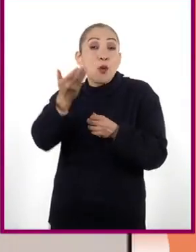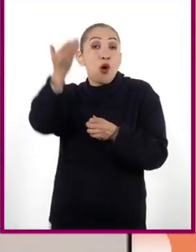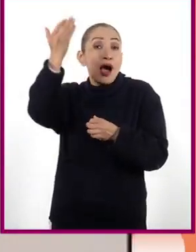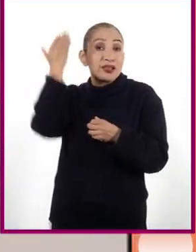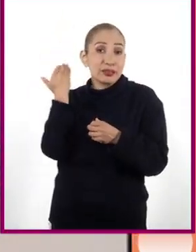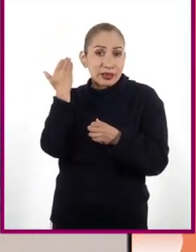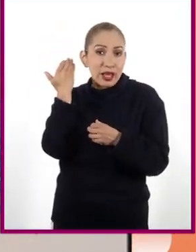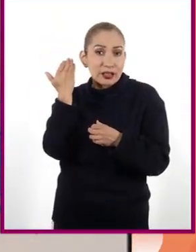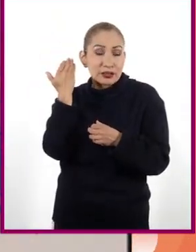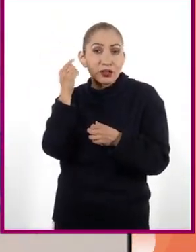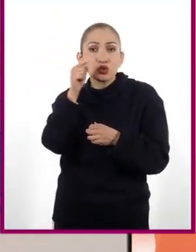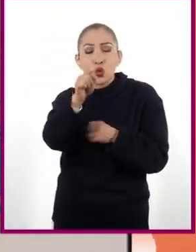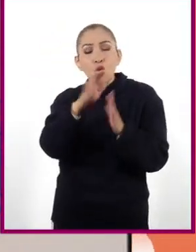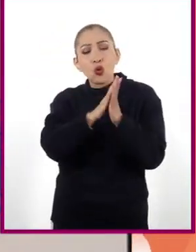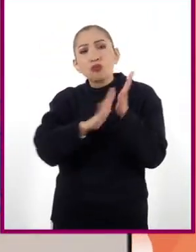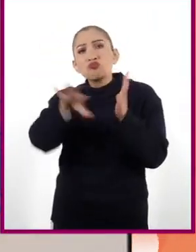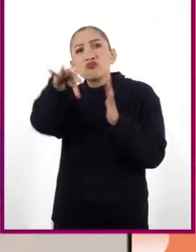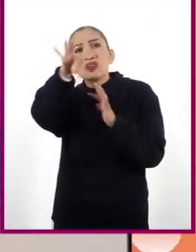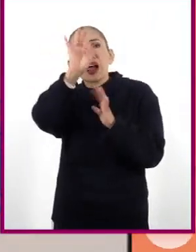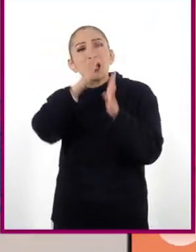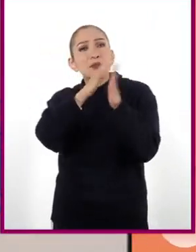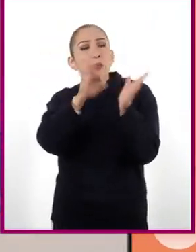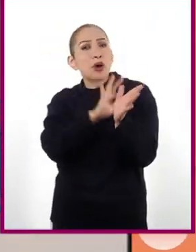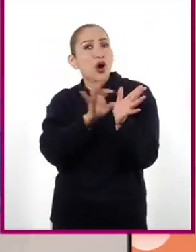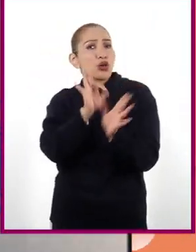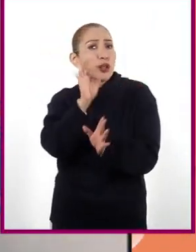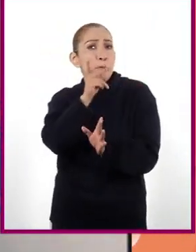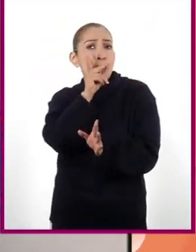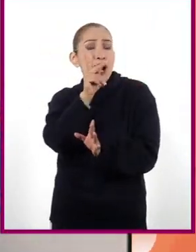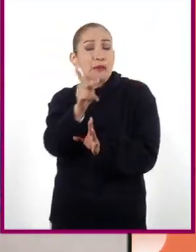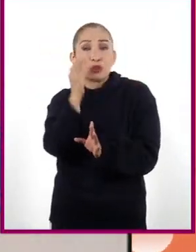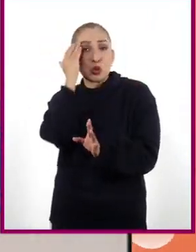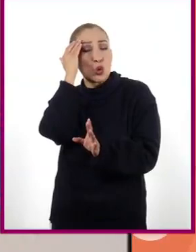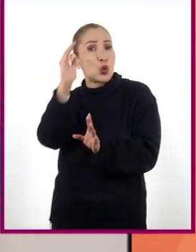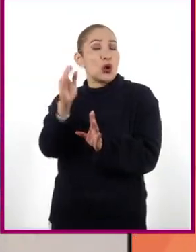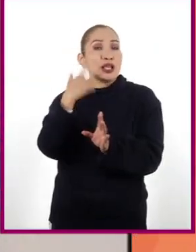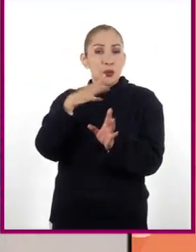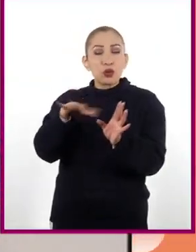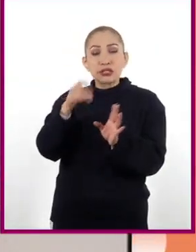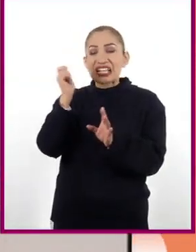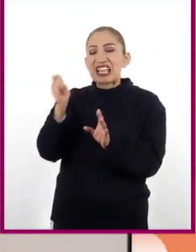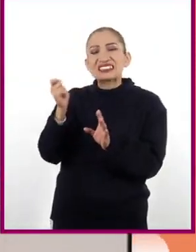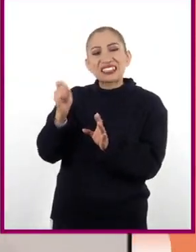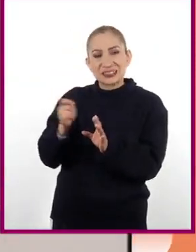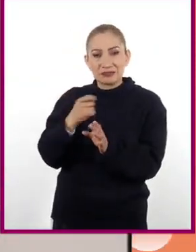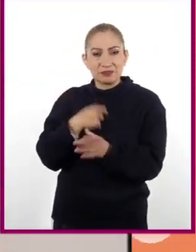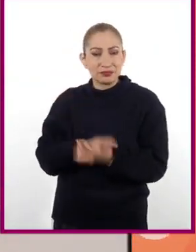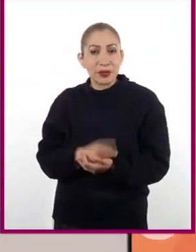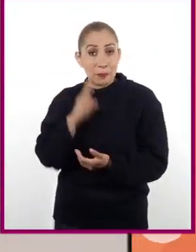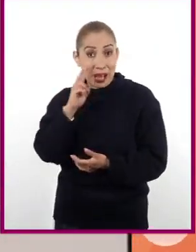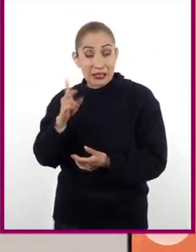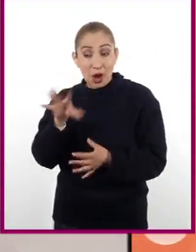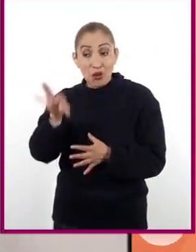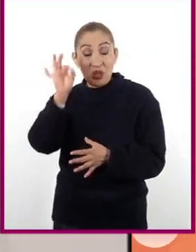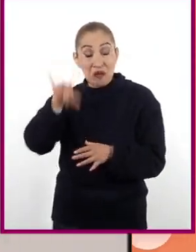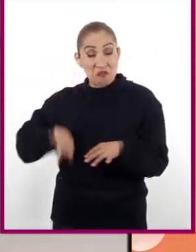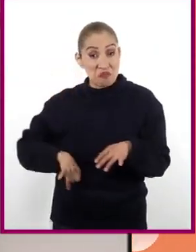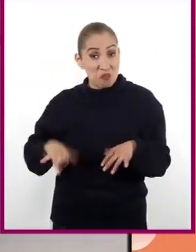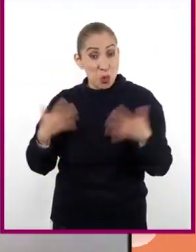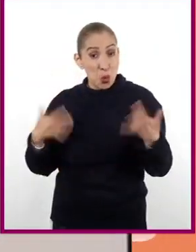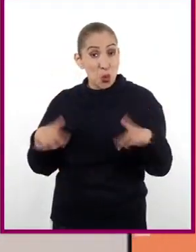pasadas. Busca en tu biblioteca algún libro en donde puedas encontrar palabras que desconoces y busca su significado. Verás que encontrarás